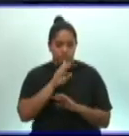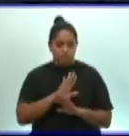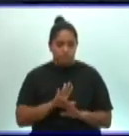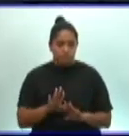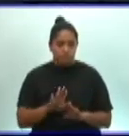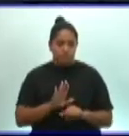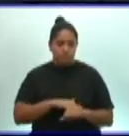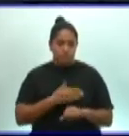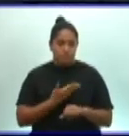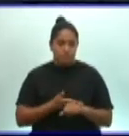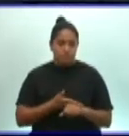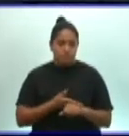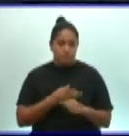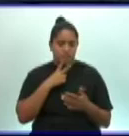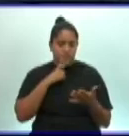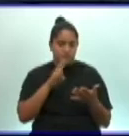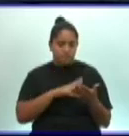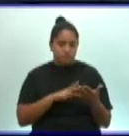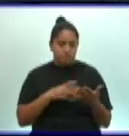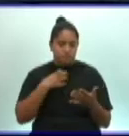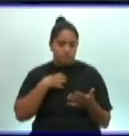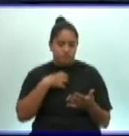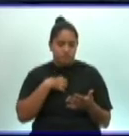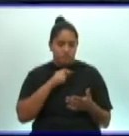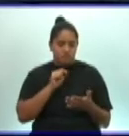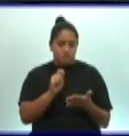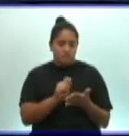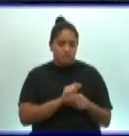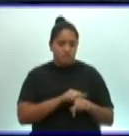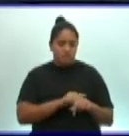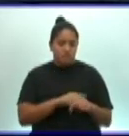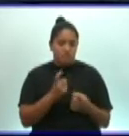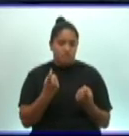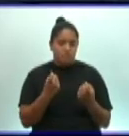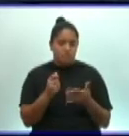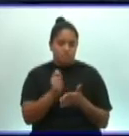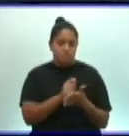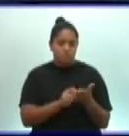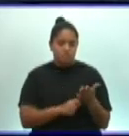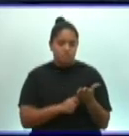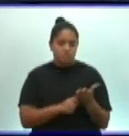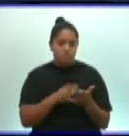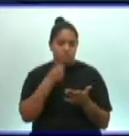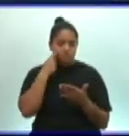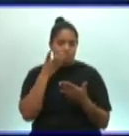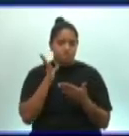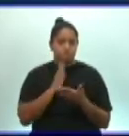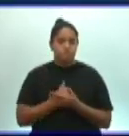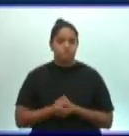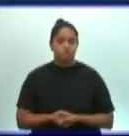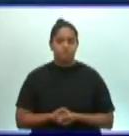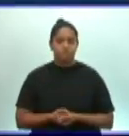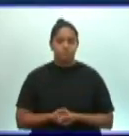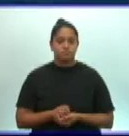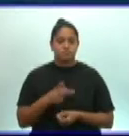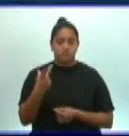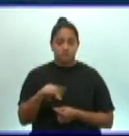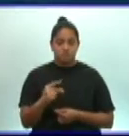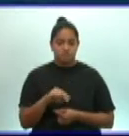lectura, ustedes tendrán el tiempo necesario para tomar la nota. Veamos entonces en pantalla. El ejercicio dice